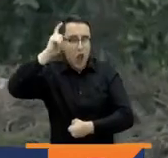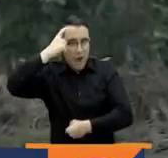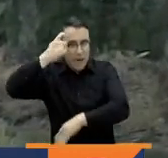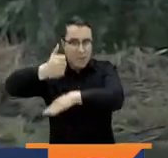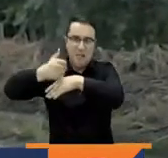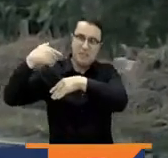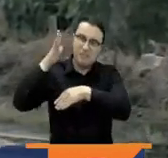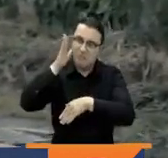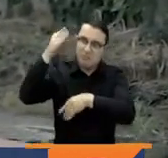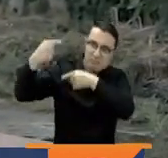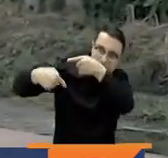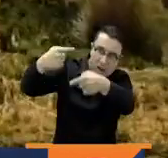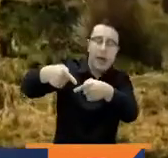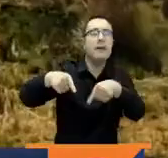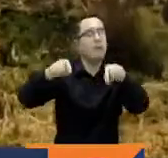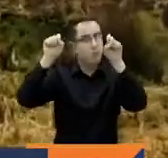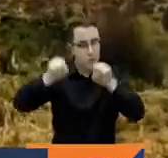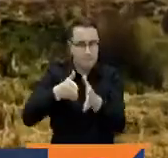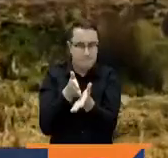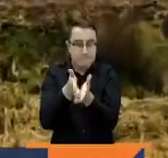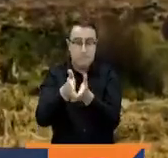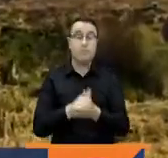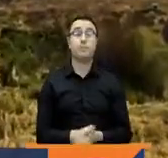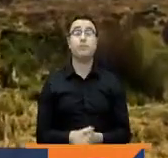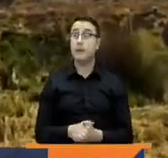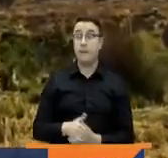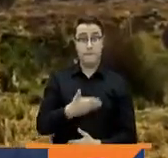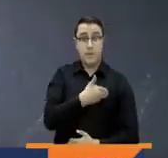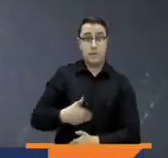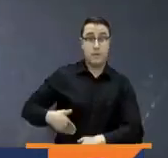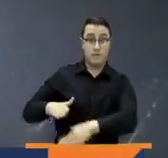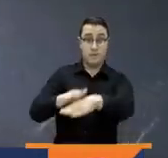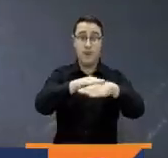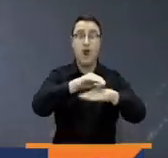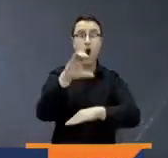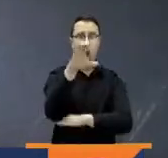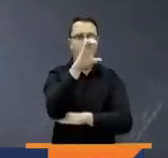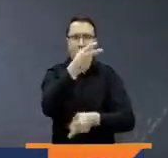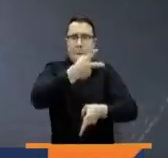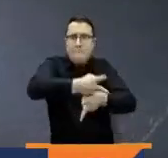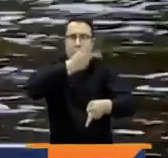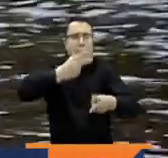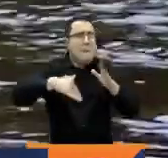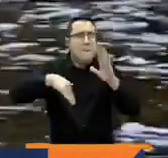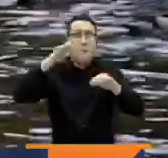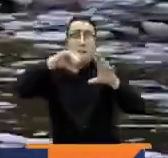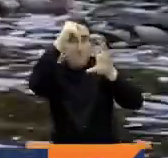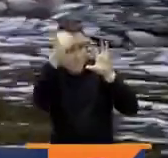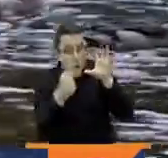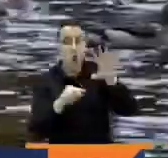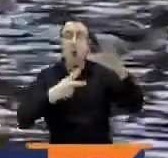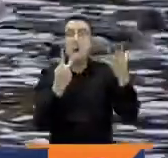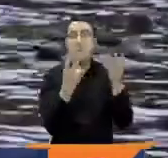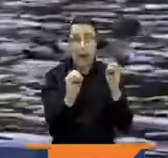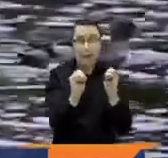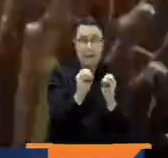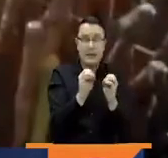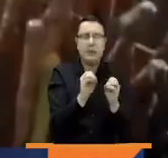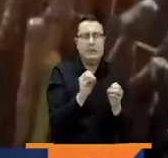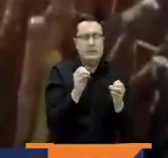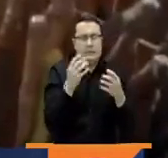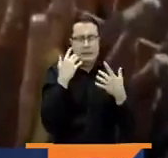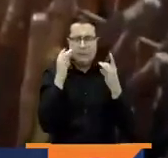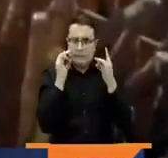jefe de Estado recordó que Colombia es uno de los 20 países más amenazados por el cambio climático y propuso trabajar de la mano con gobiernos locales y con otros países